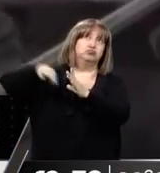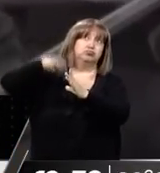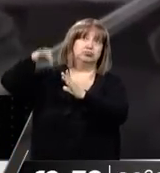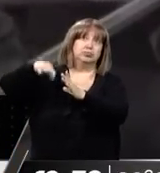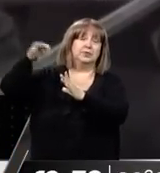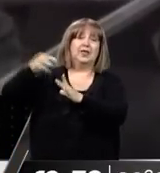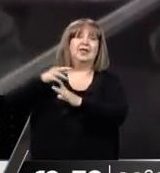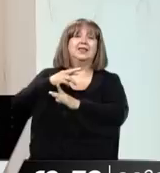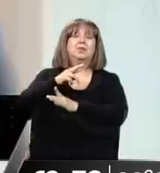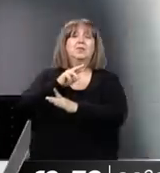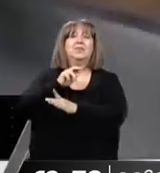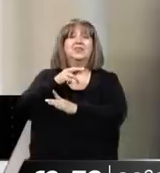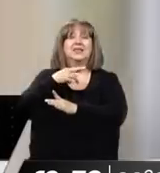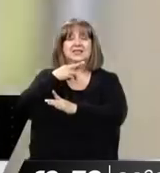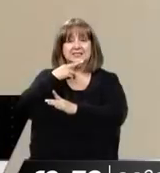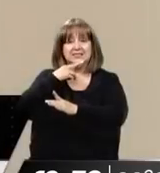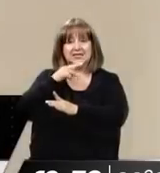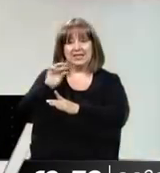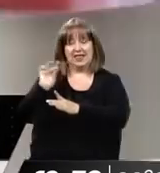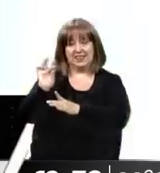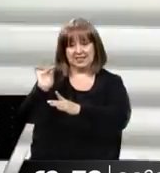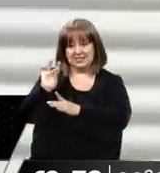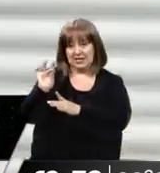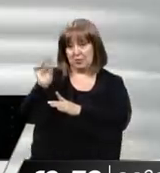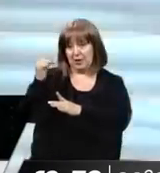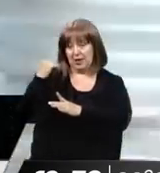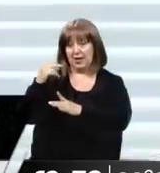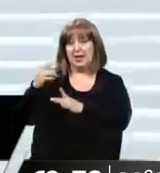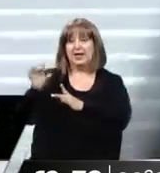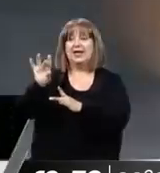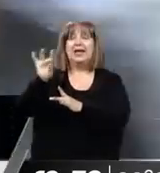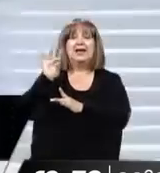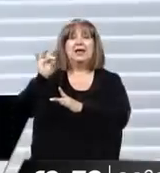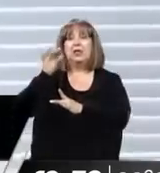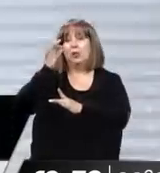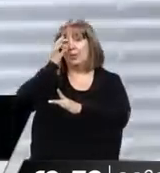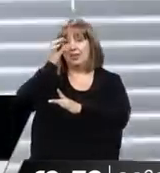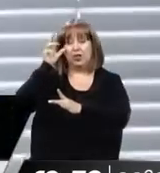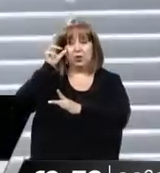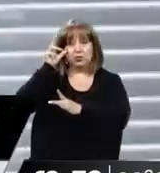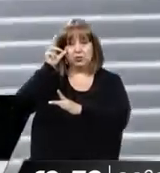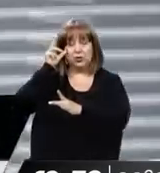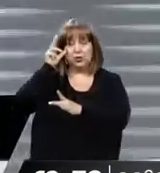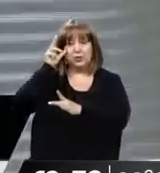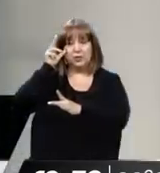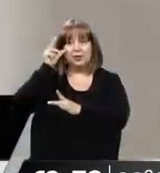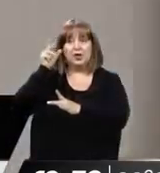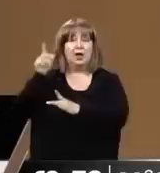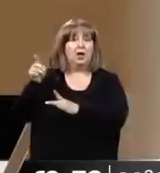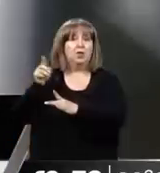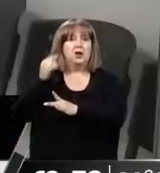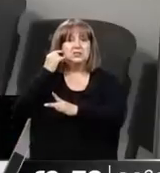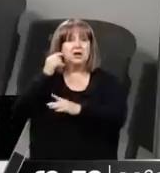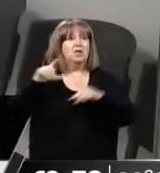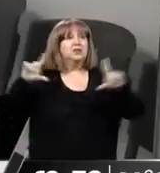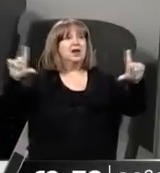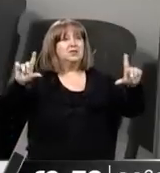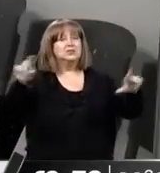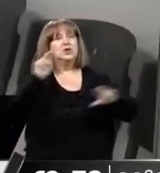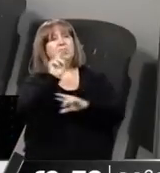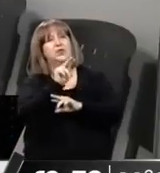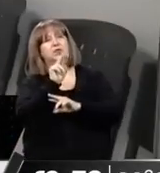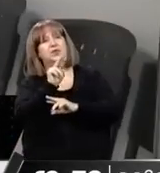el 17 de diciembre y elegido el 28 viene totalmente contaminado viene con totalmente